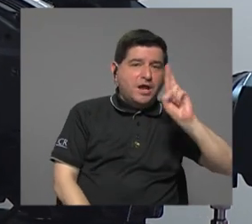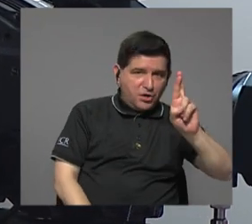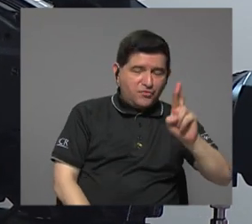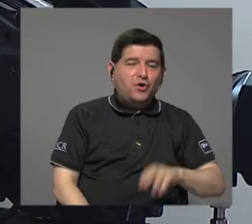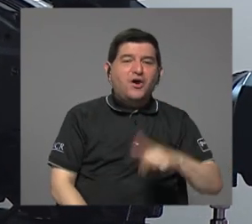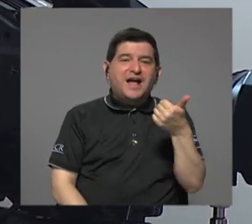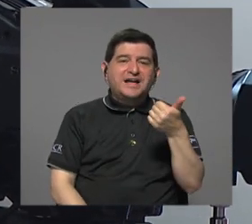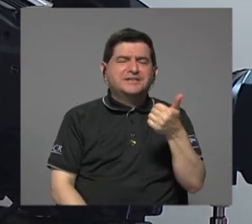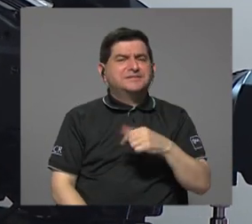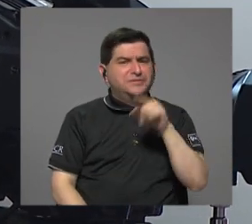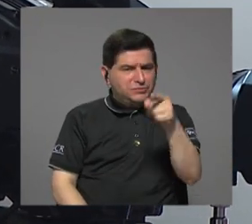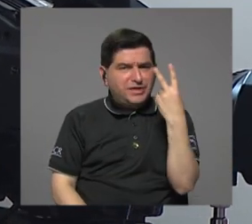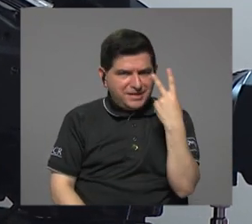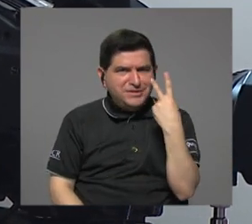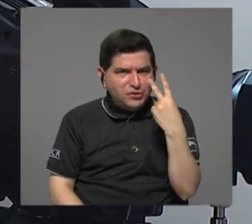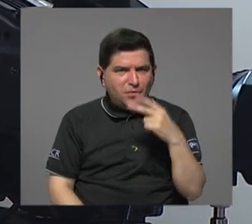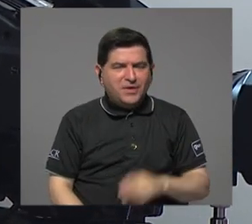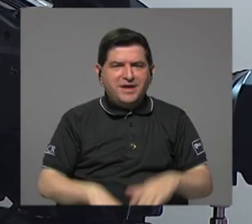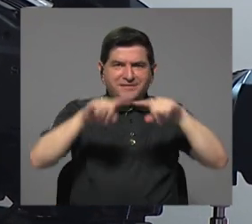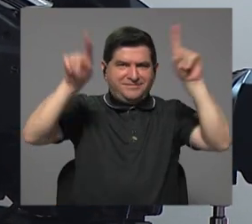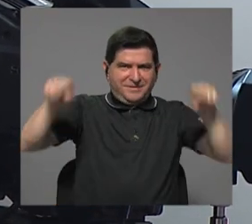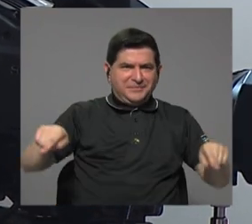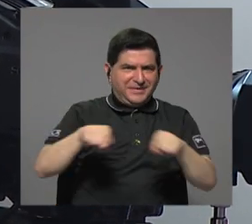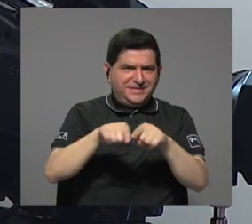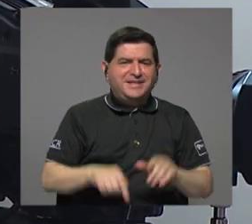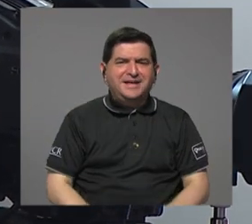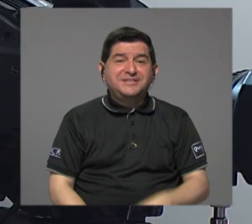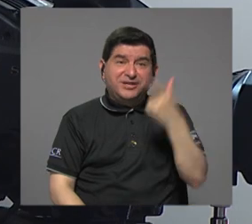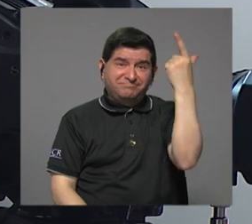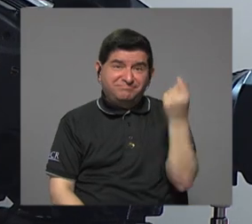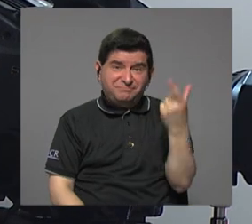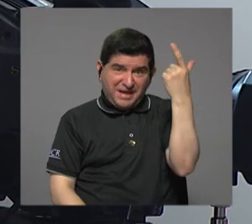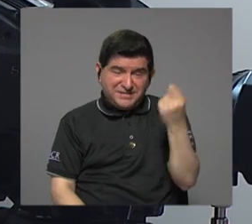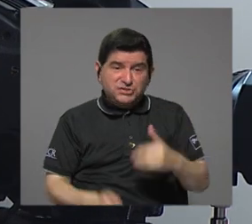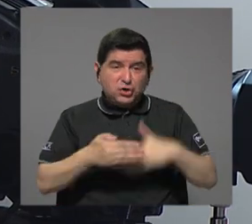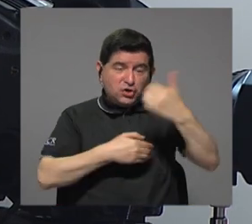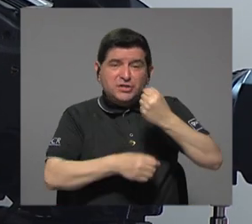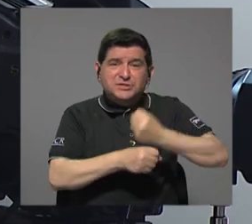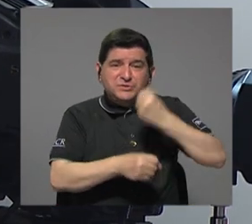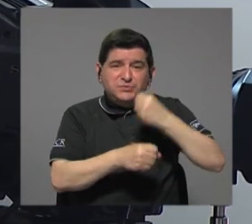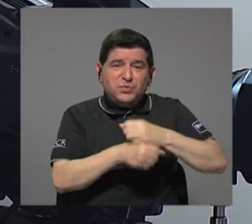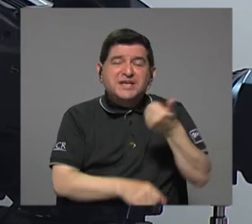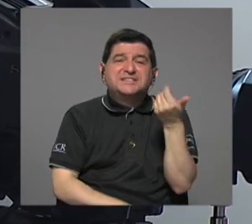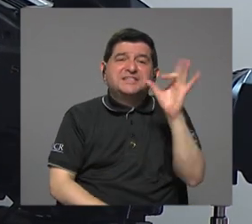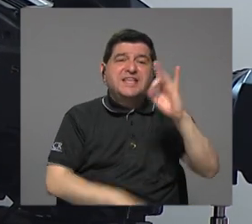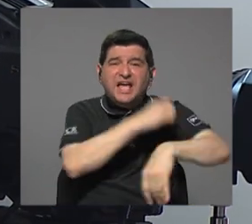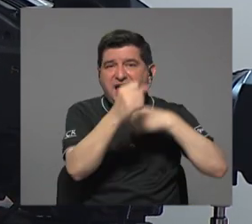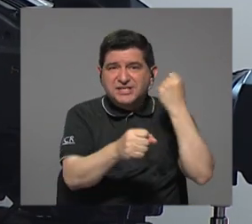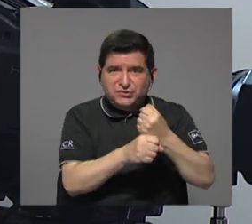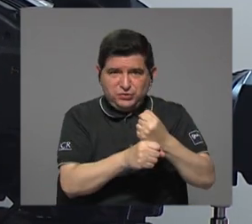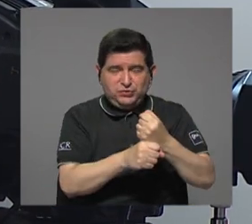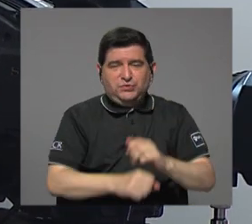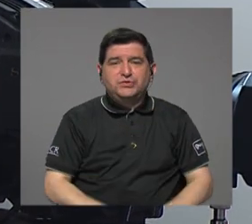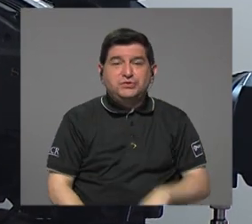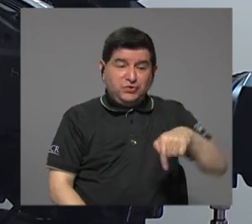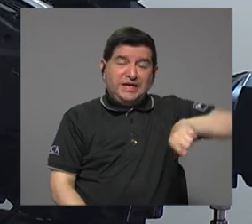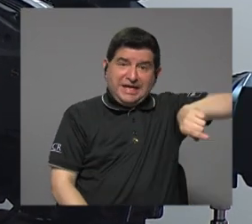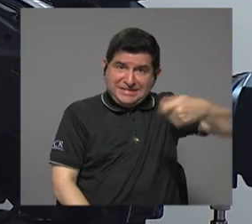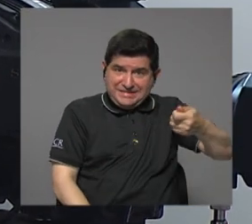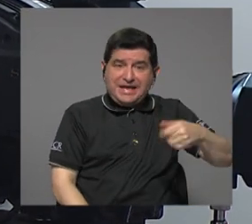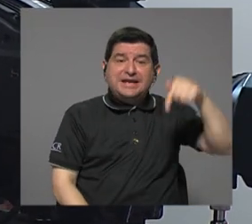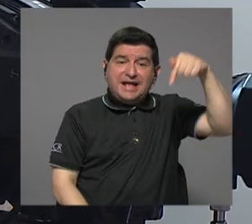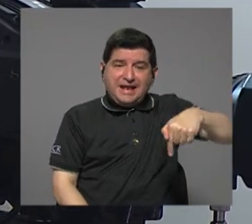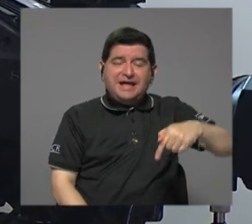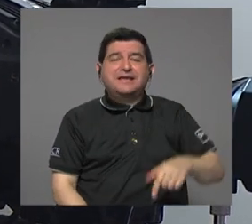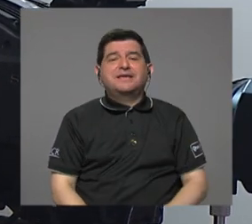dirección y se detienen en pantalla se pensiona después de elaborar 18 años en este canal aquí en la